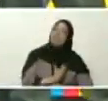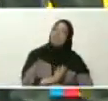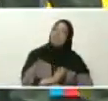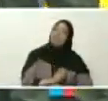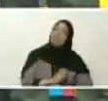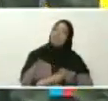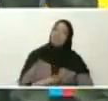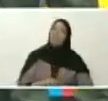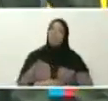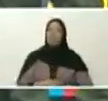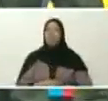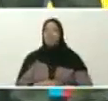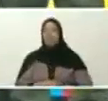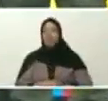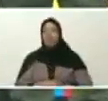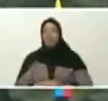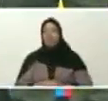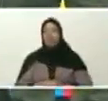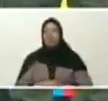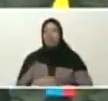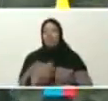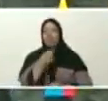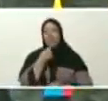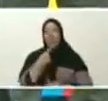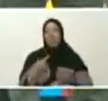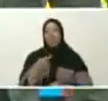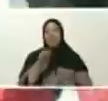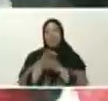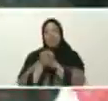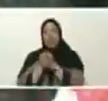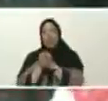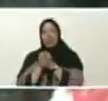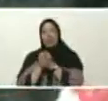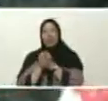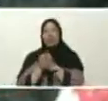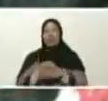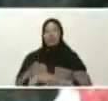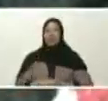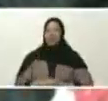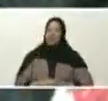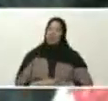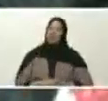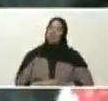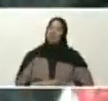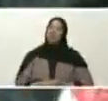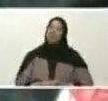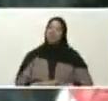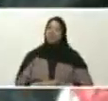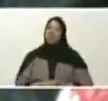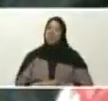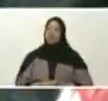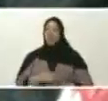Carlos Santos, vale, el hombre le mete, mira. ¿Qué me dice, Carlito? Bueno, yo fui jefe